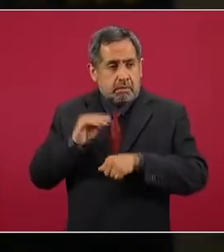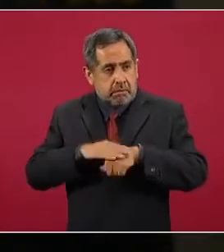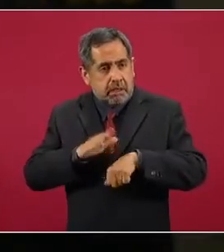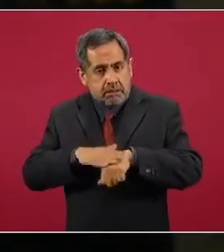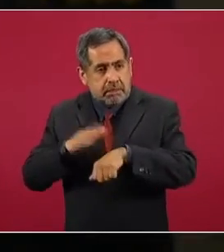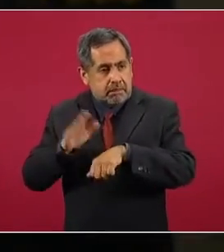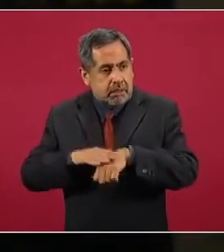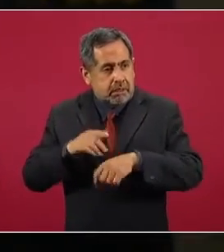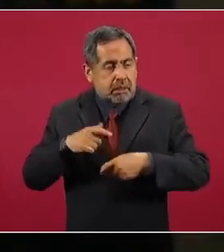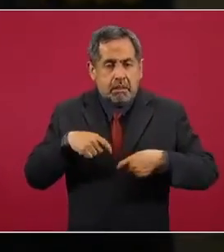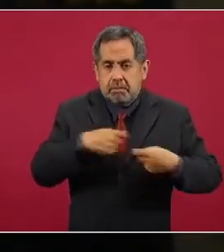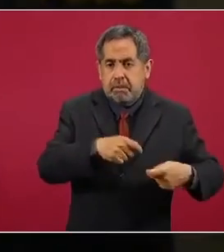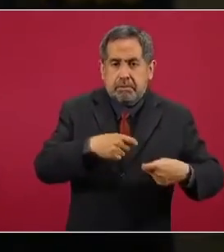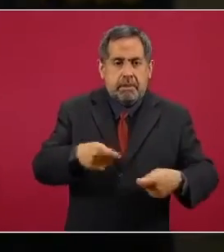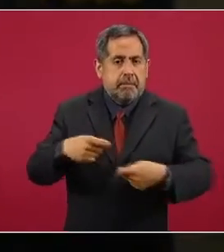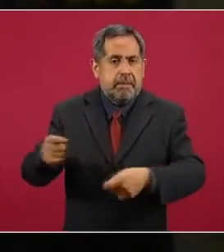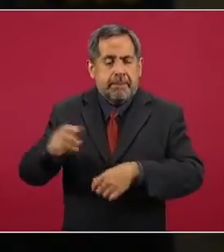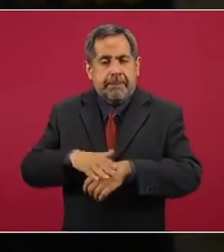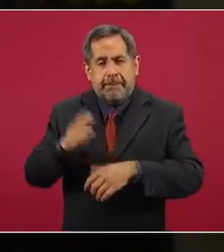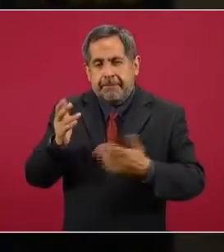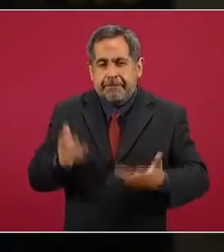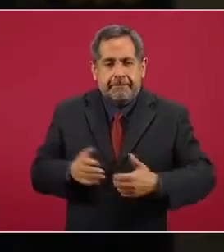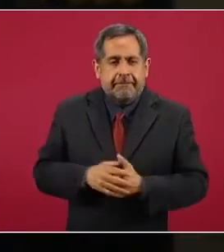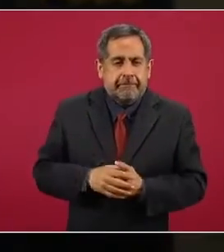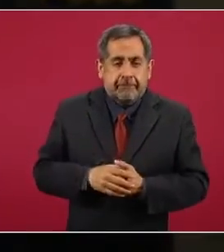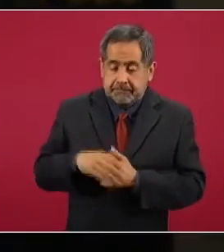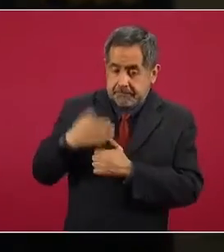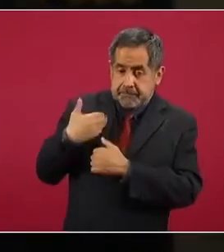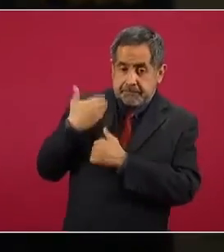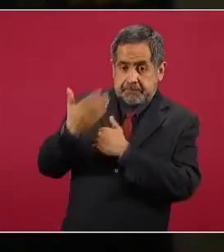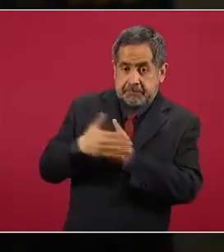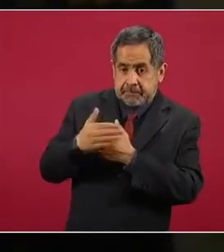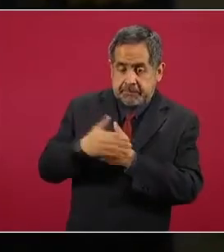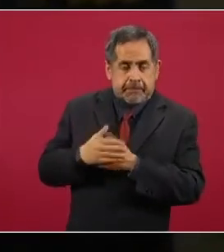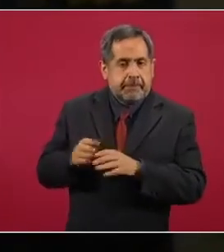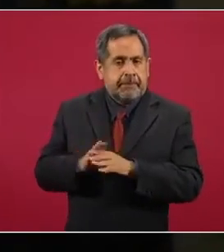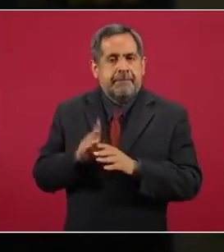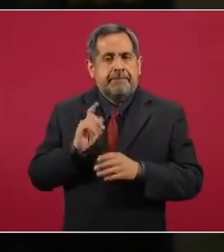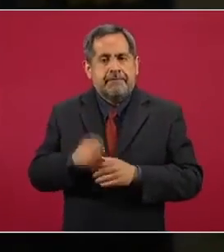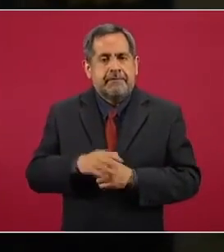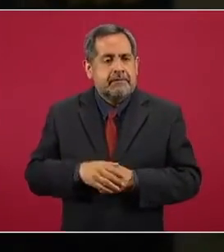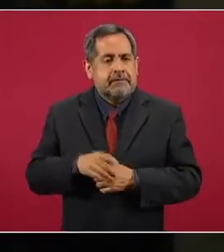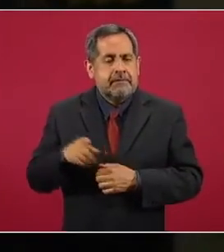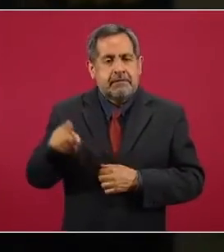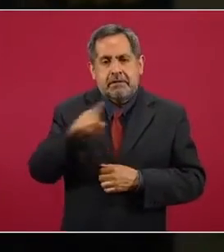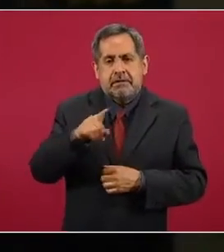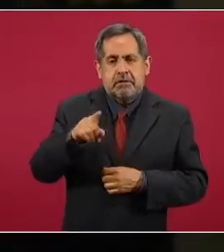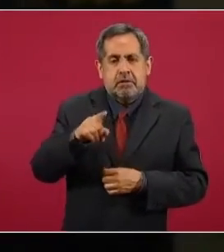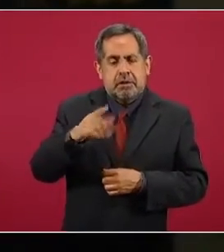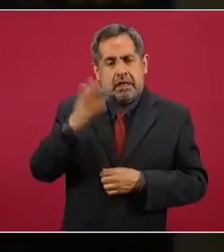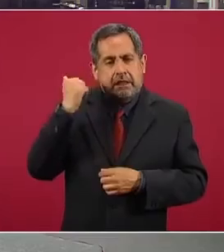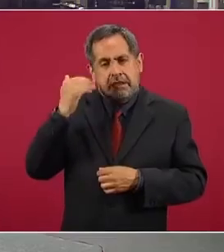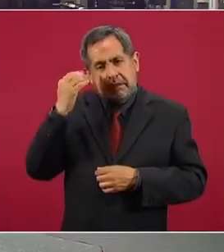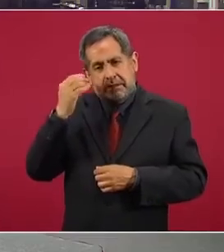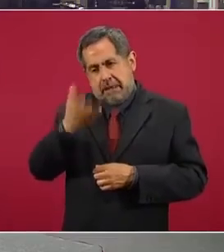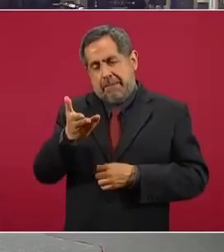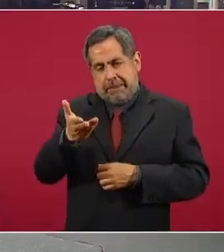más, y pues ya en las próximas elecciones usted había